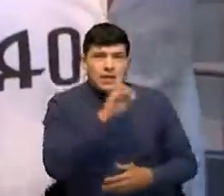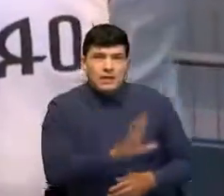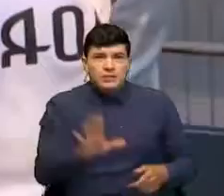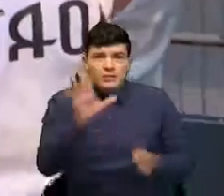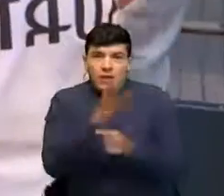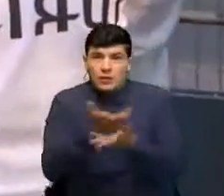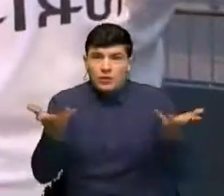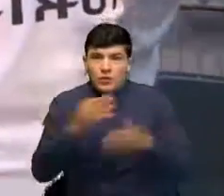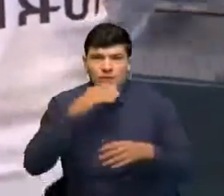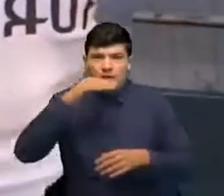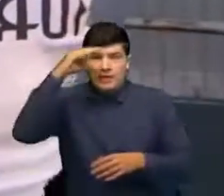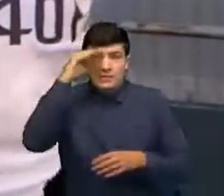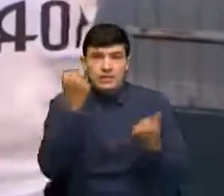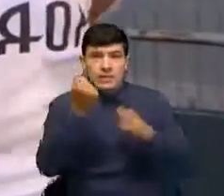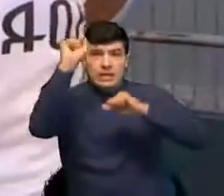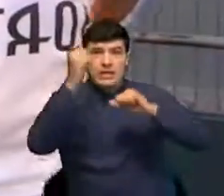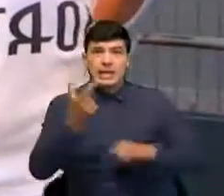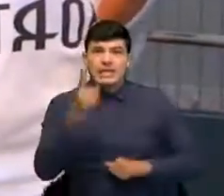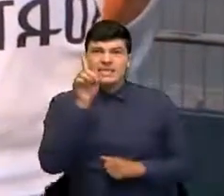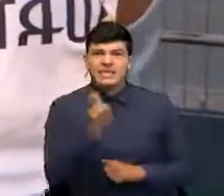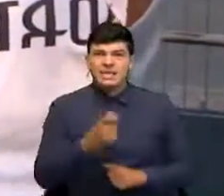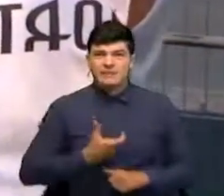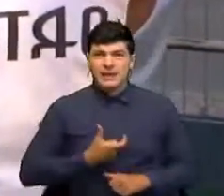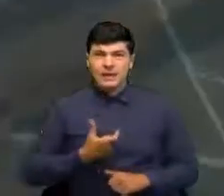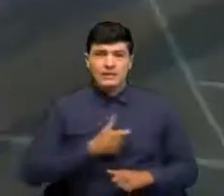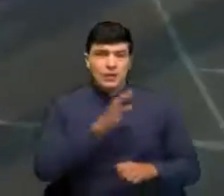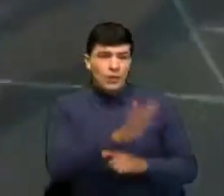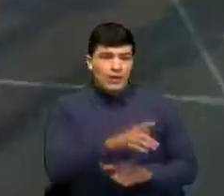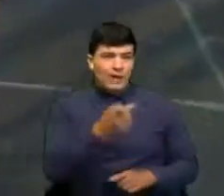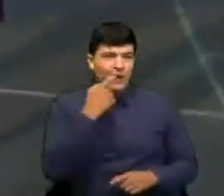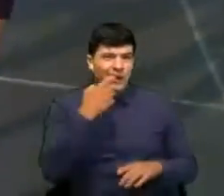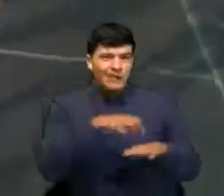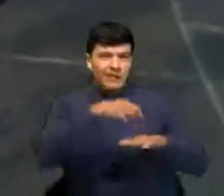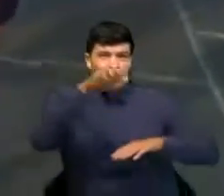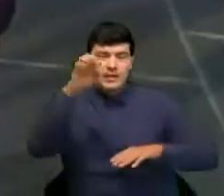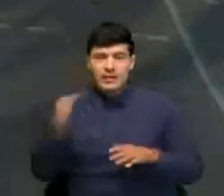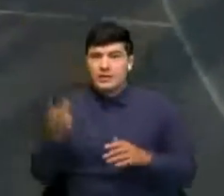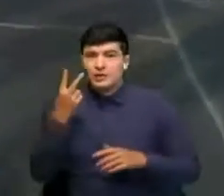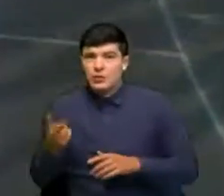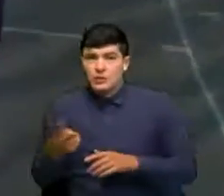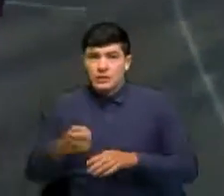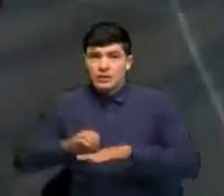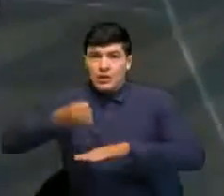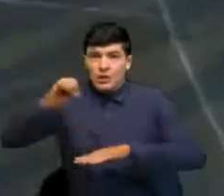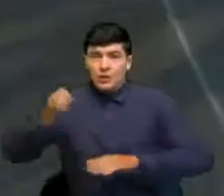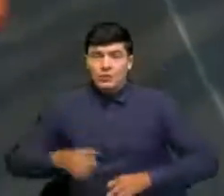Medellín, en donde se colgaron 6 medallas, 4 preseas de plata y 2 de bronce.